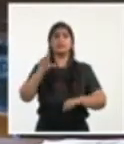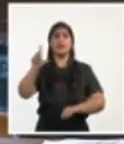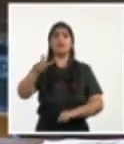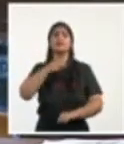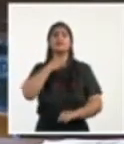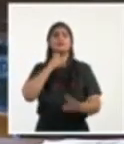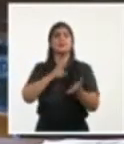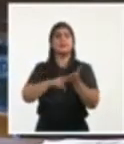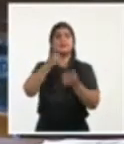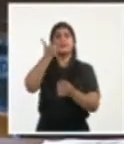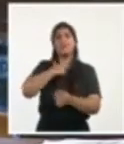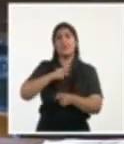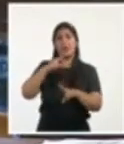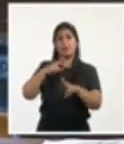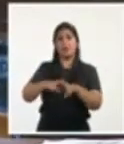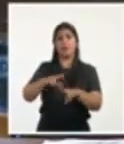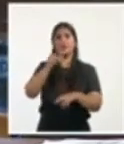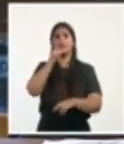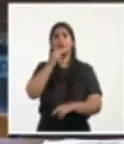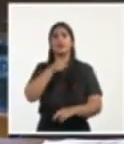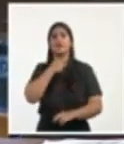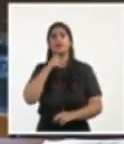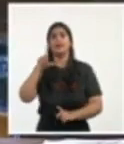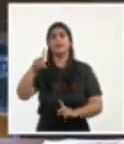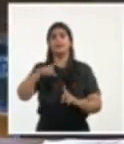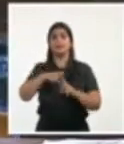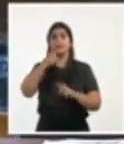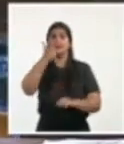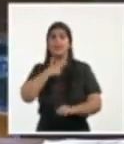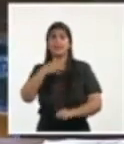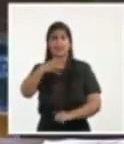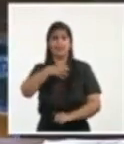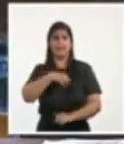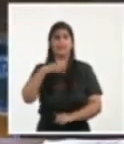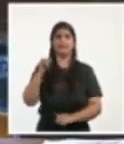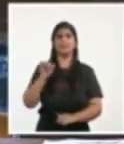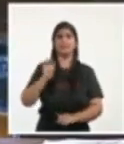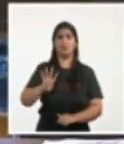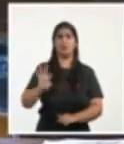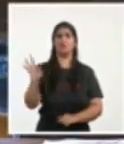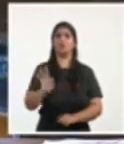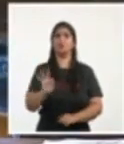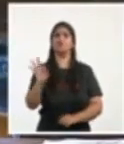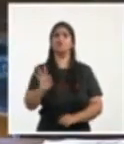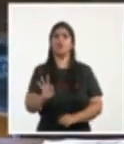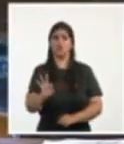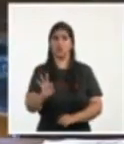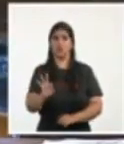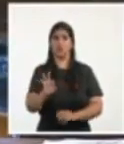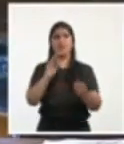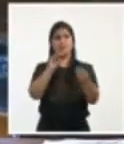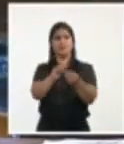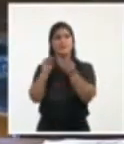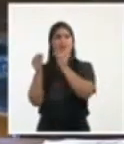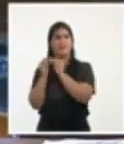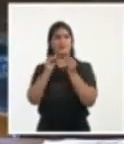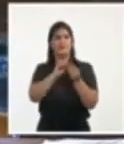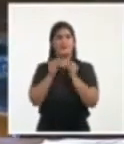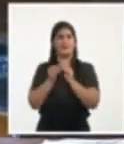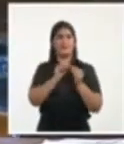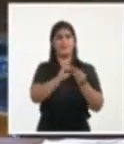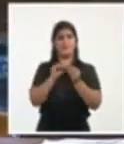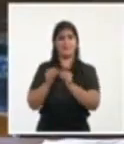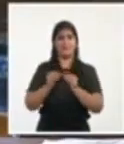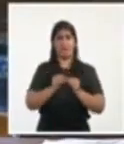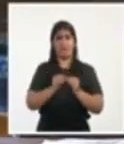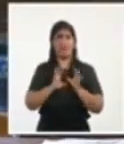una mayor transmisión, un 64%, comparada con la alfa, así como una mayor hospitalización y una